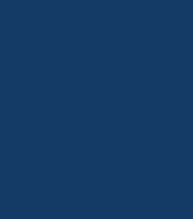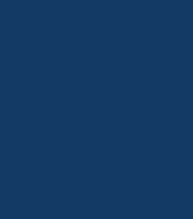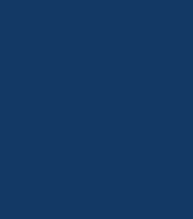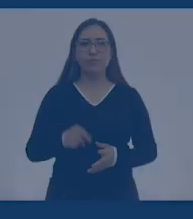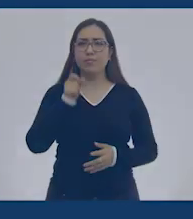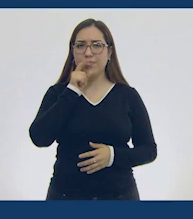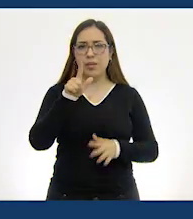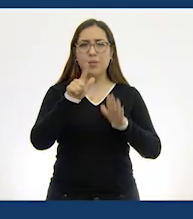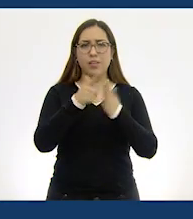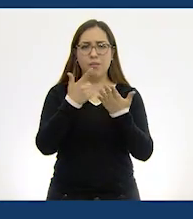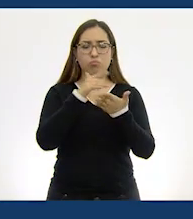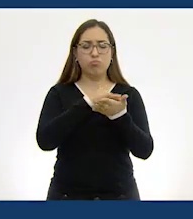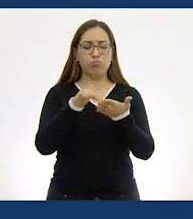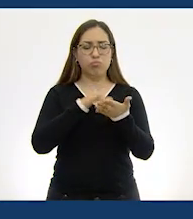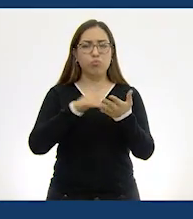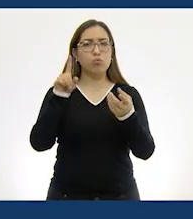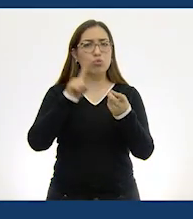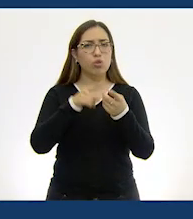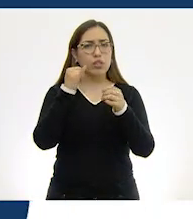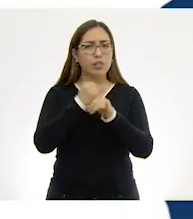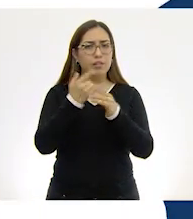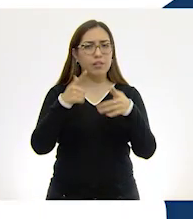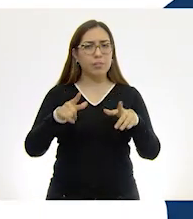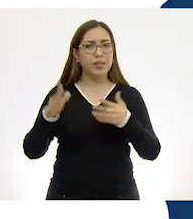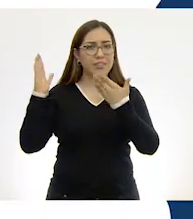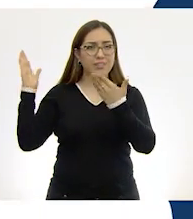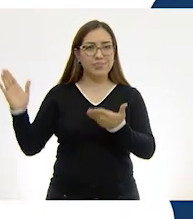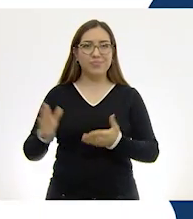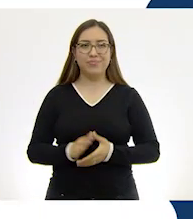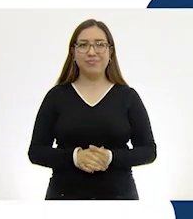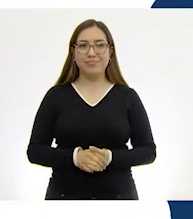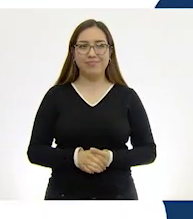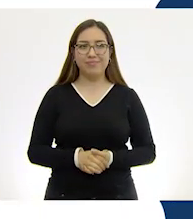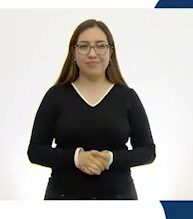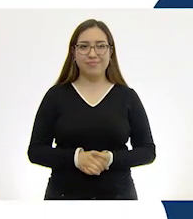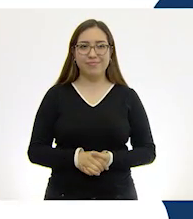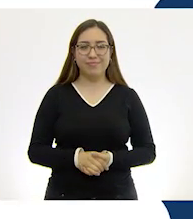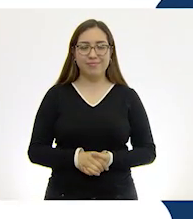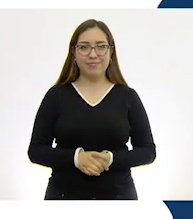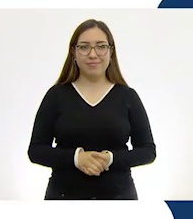También puedes encontrar los libros de texto en la página